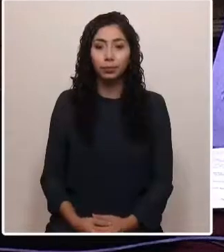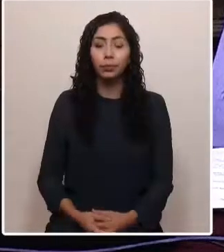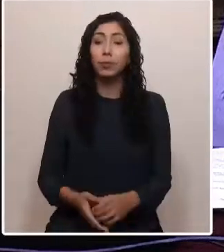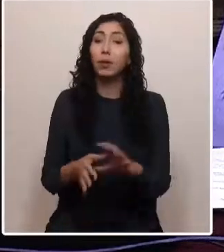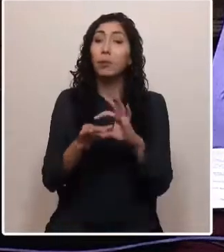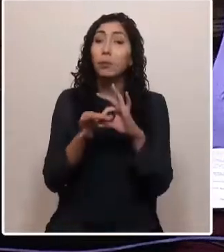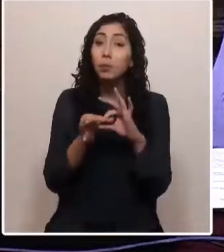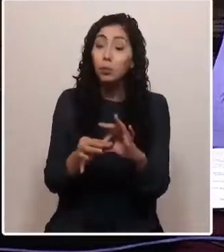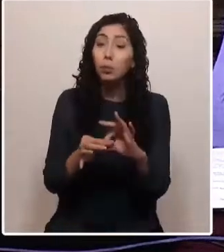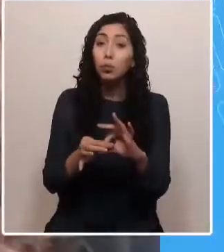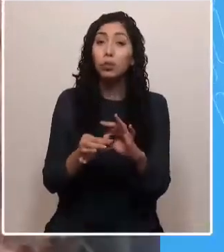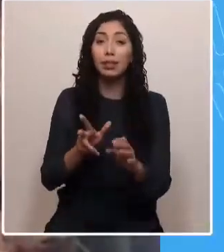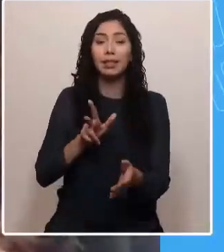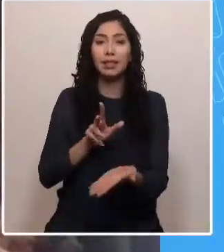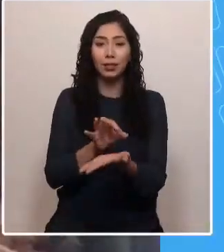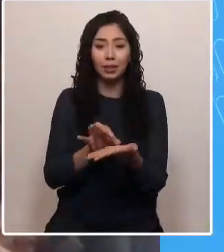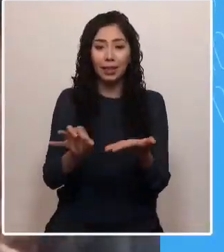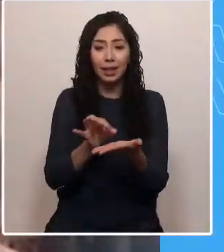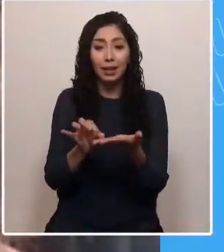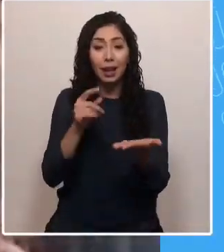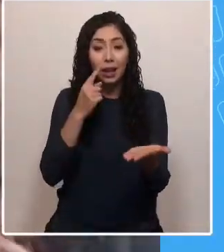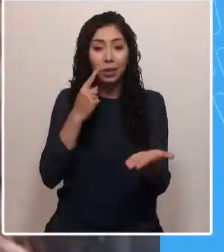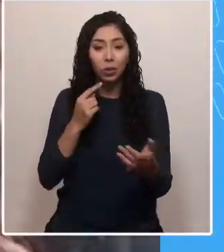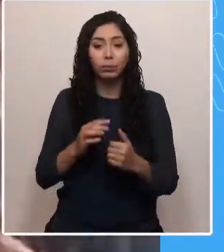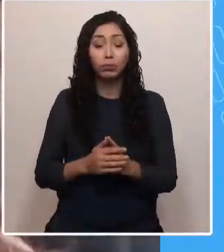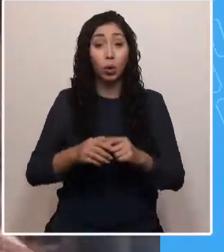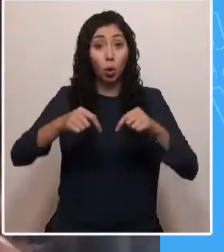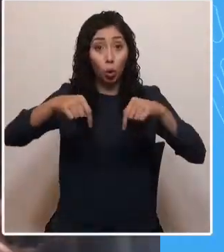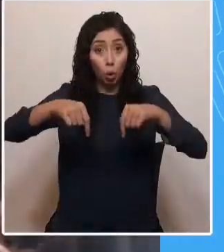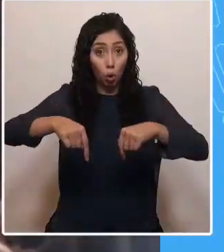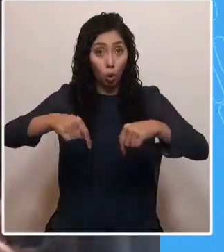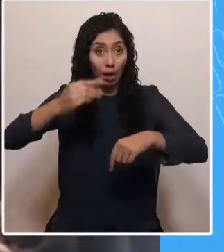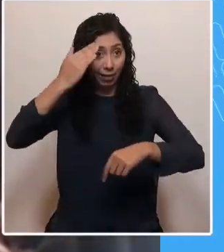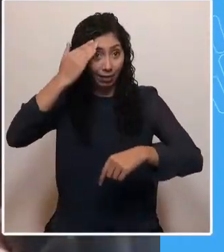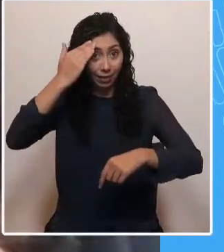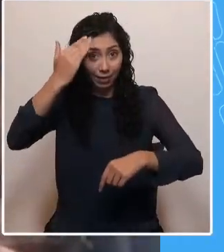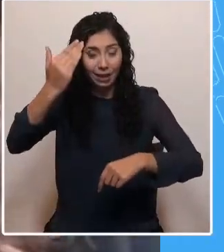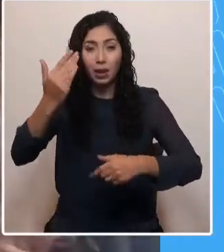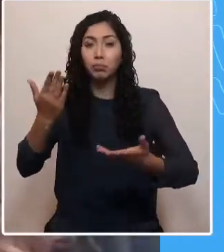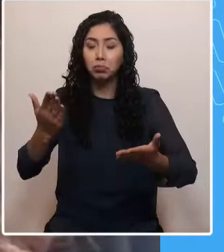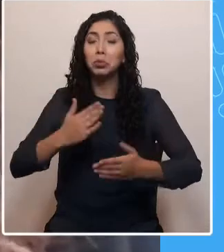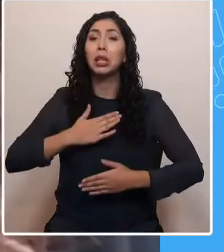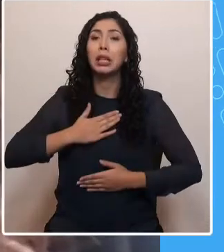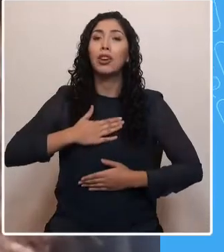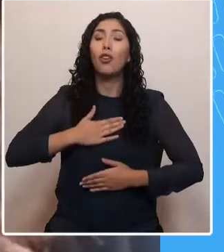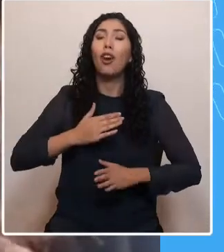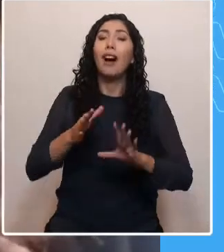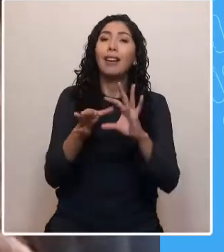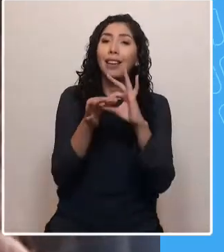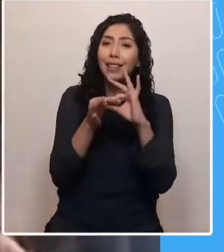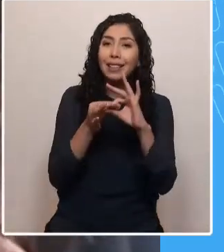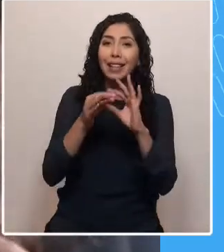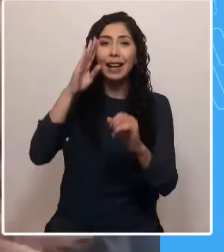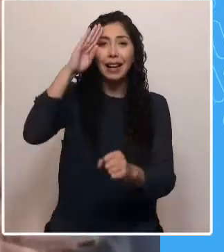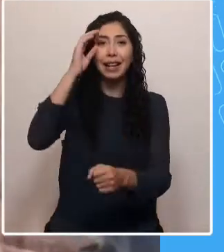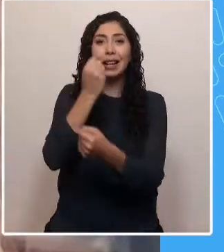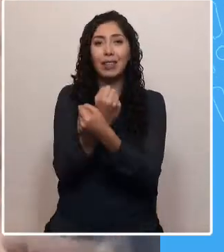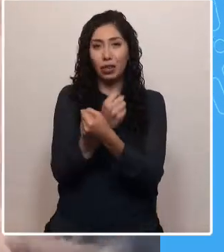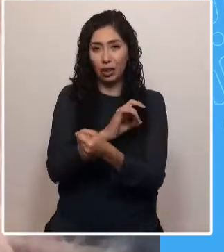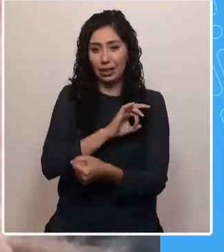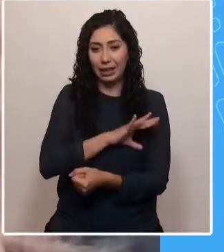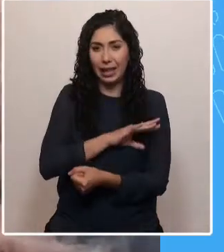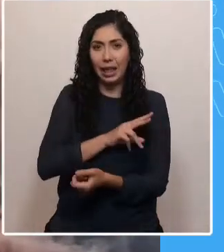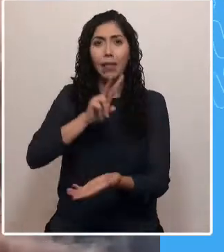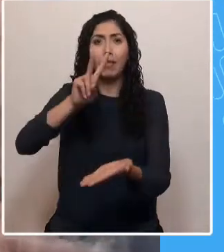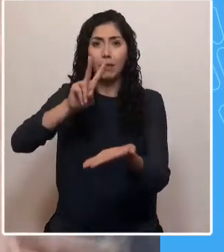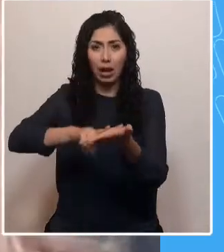Gracias, señor secretario. En el día de hoy quiero agradecer a Carabineros de Chile, la verdadera primera línea